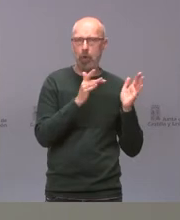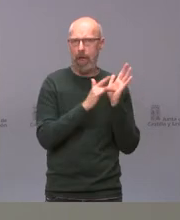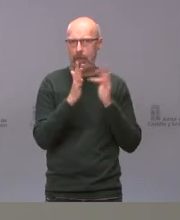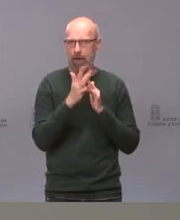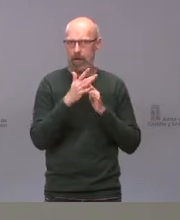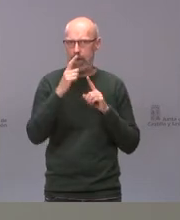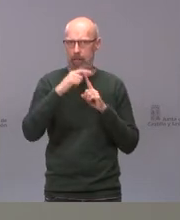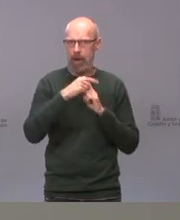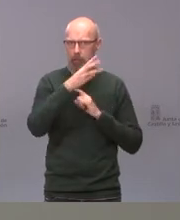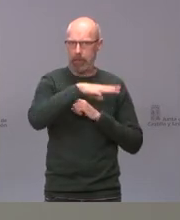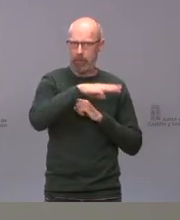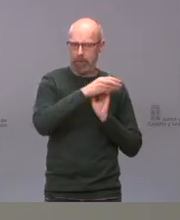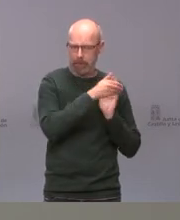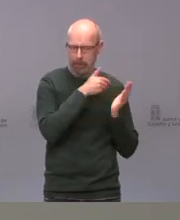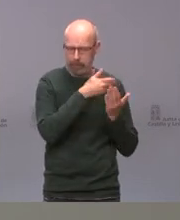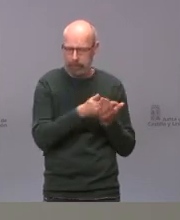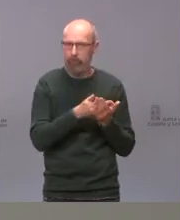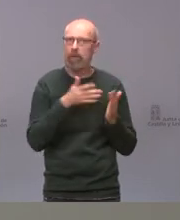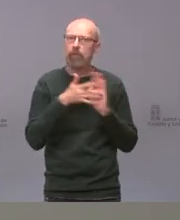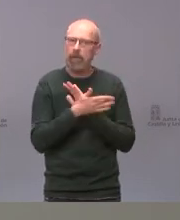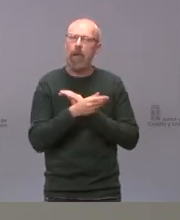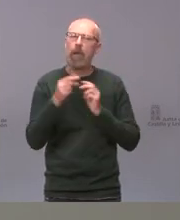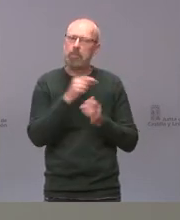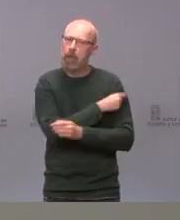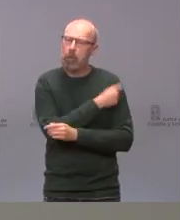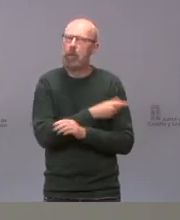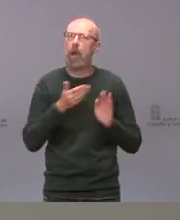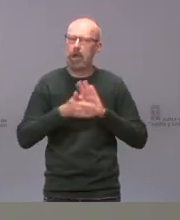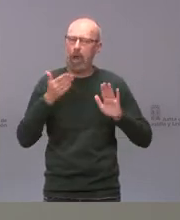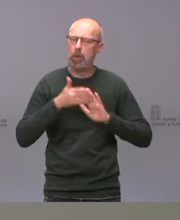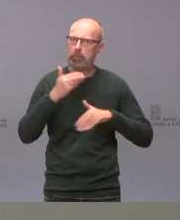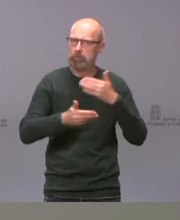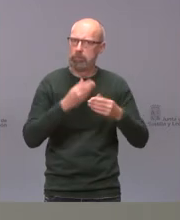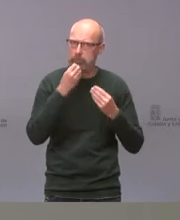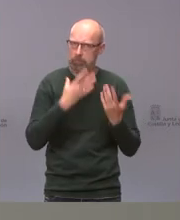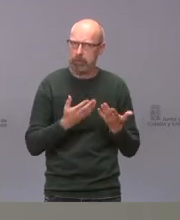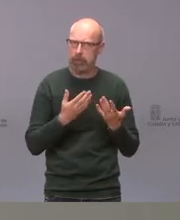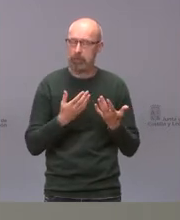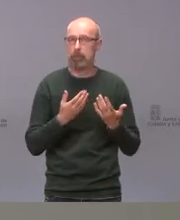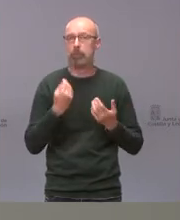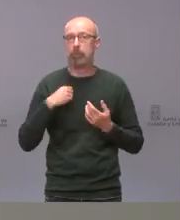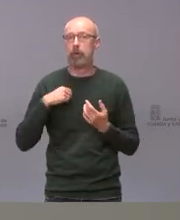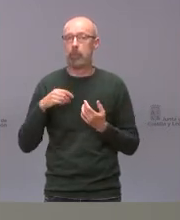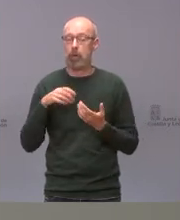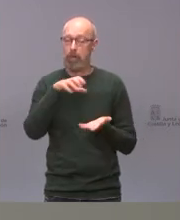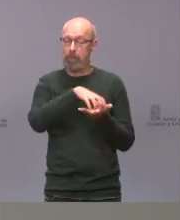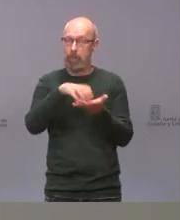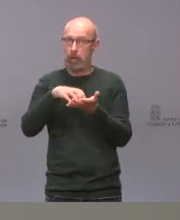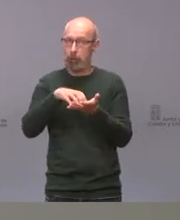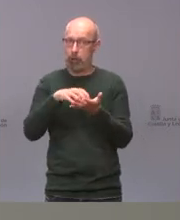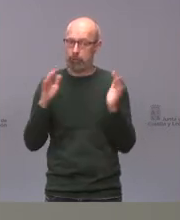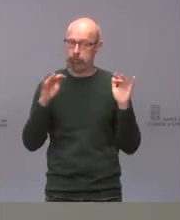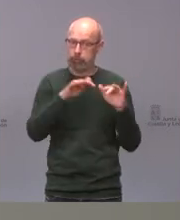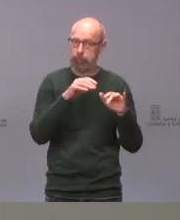esto está permitiendo tener un gran ritmo de vacunación. Fuera de los circuitos de vacunación masiva, también estamos desplegando